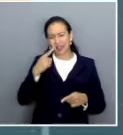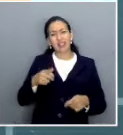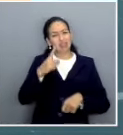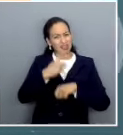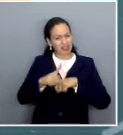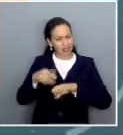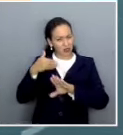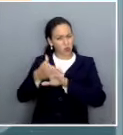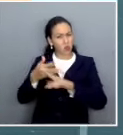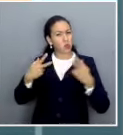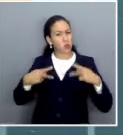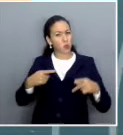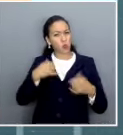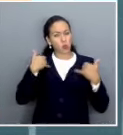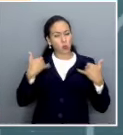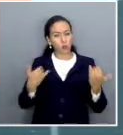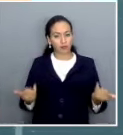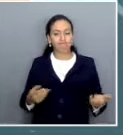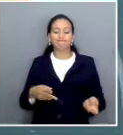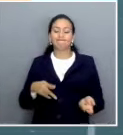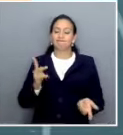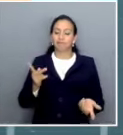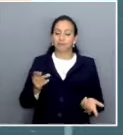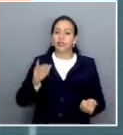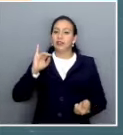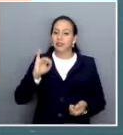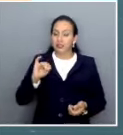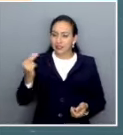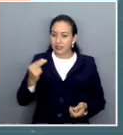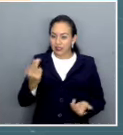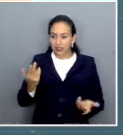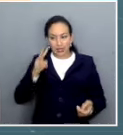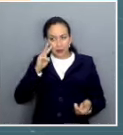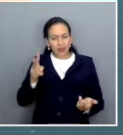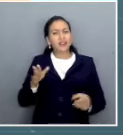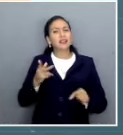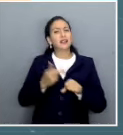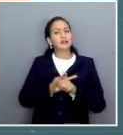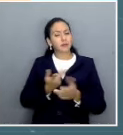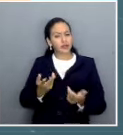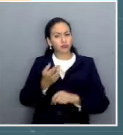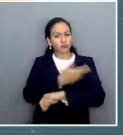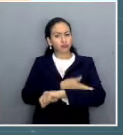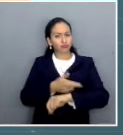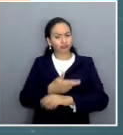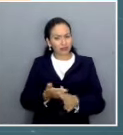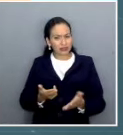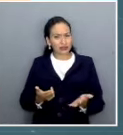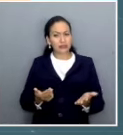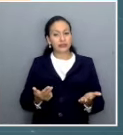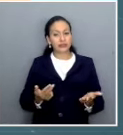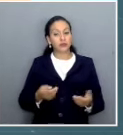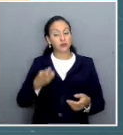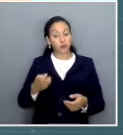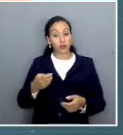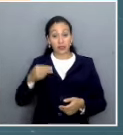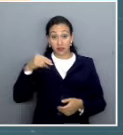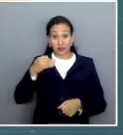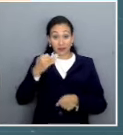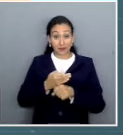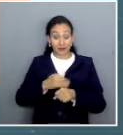obstante, es parte necesaria del proceso para su materialización, por lo que desde este momento esta Comisión de